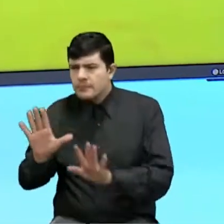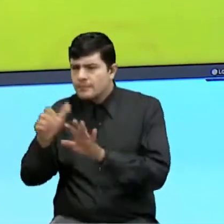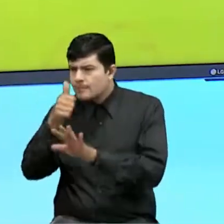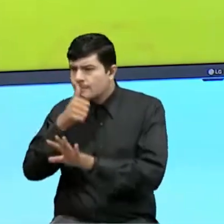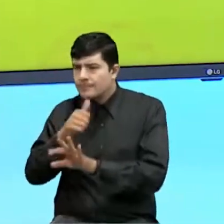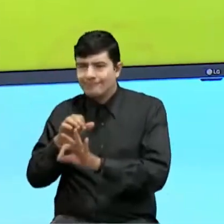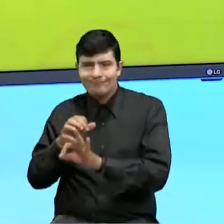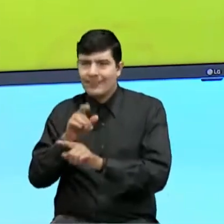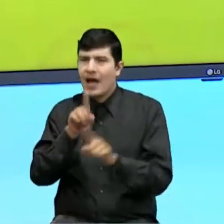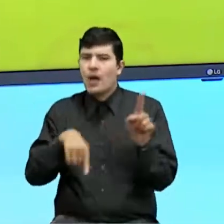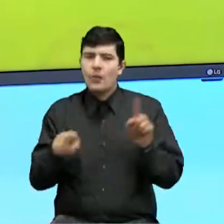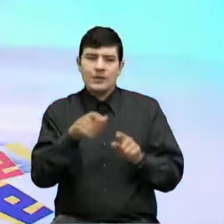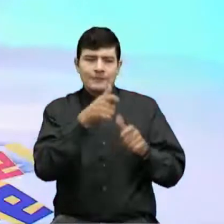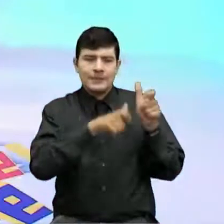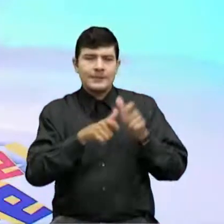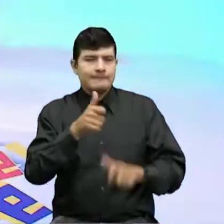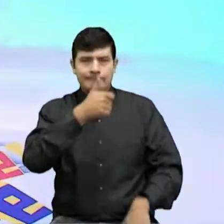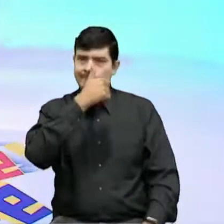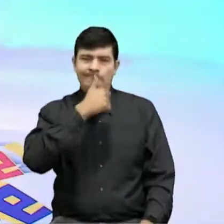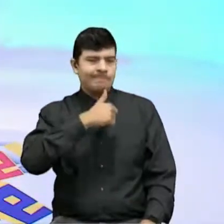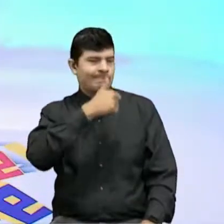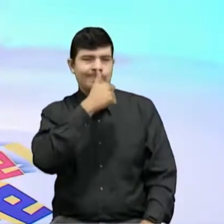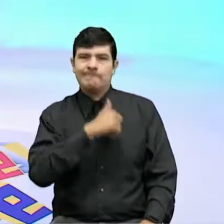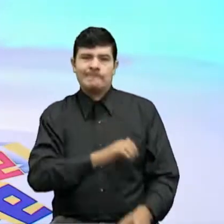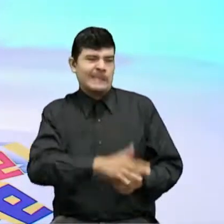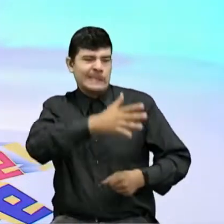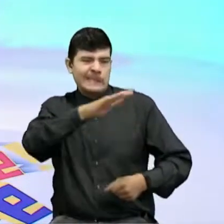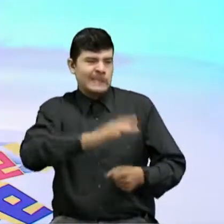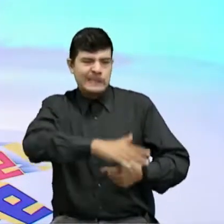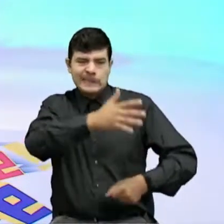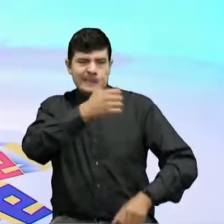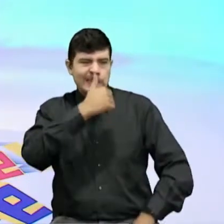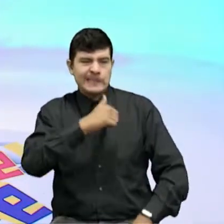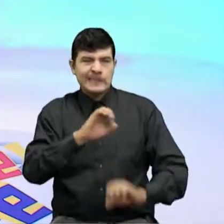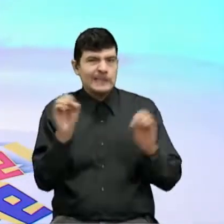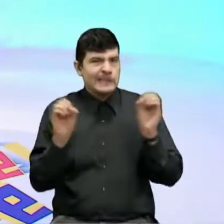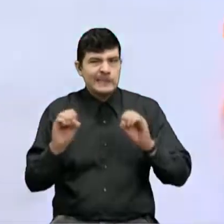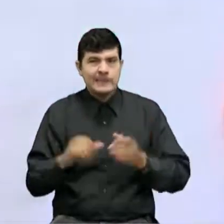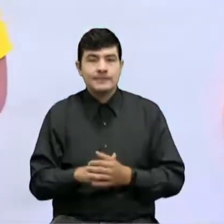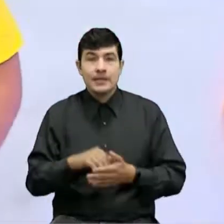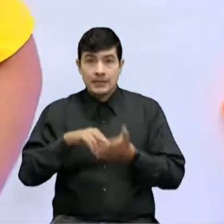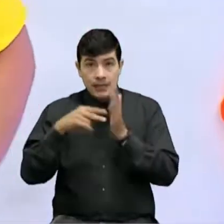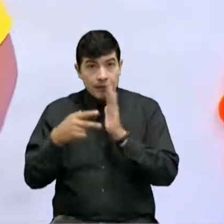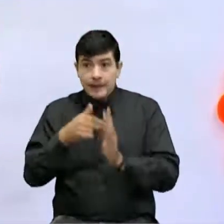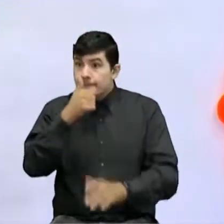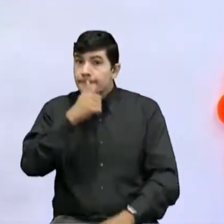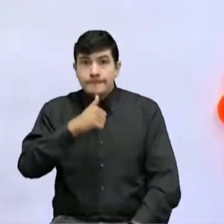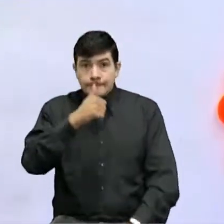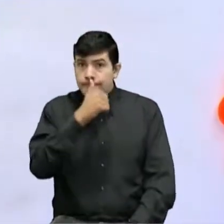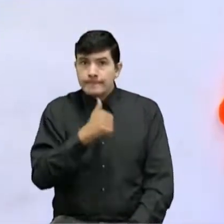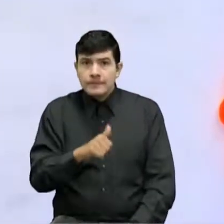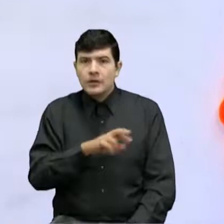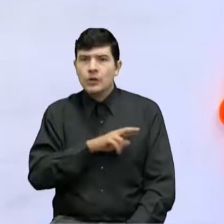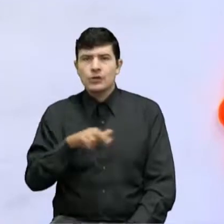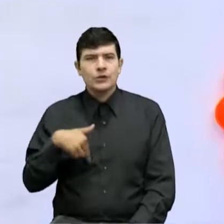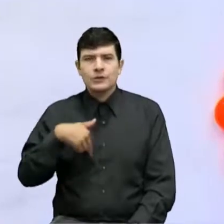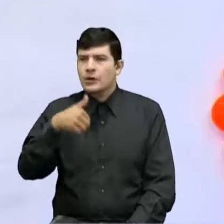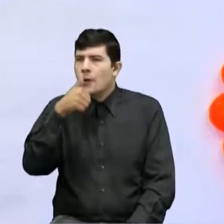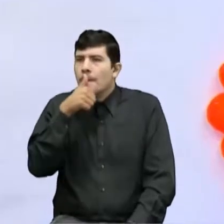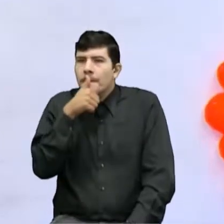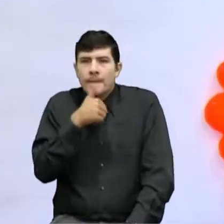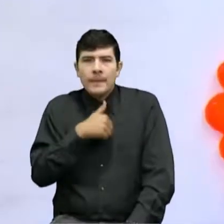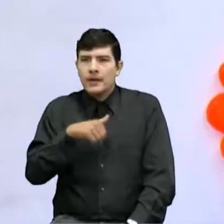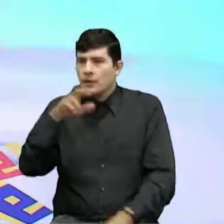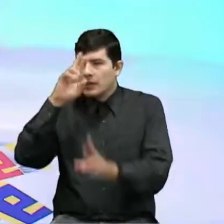la formación de ellos como personas, ¿no? Correcto, porque cuando hablamos de intolerancia es que no soportamos la opinión de las personas,